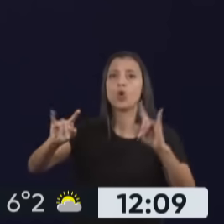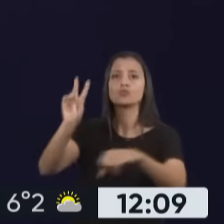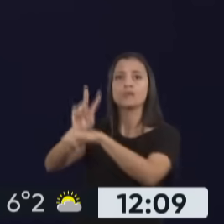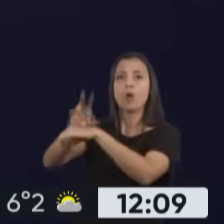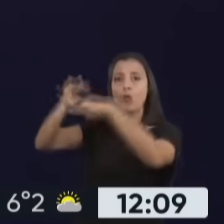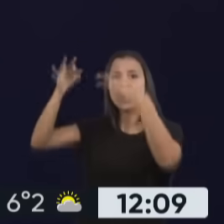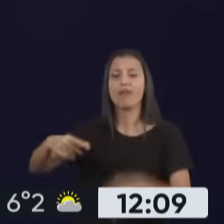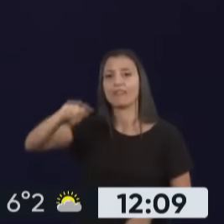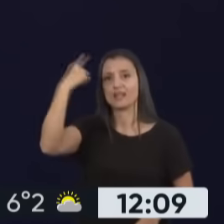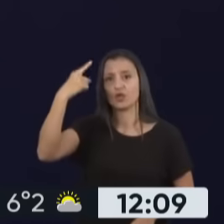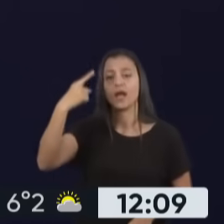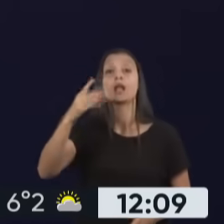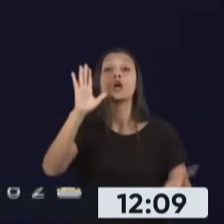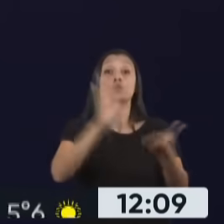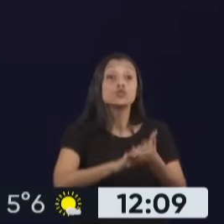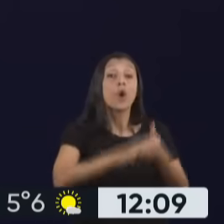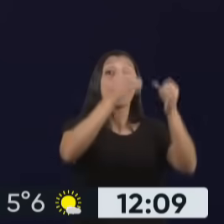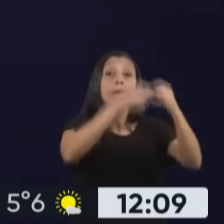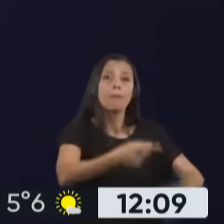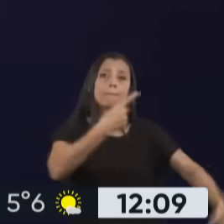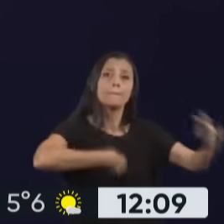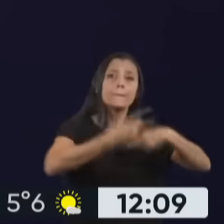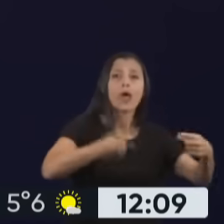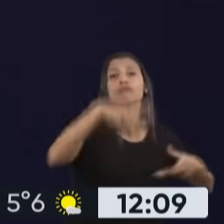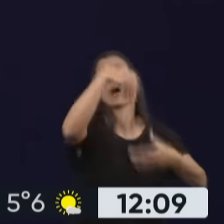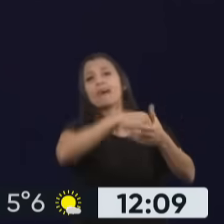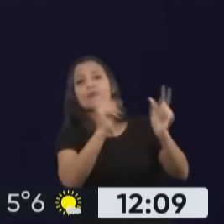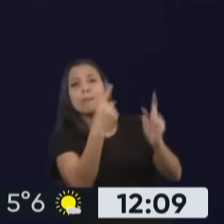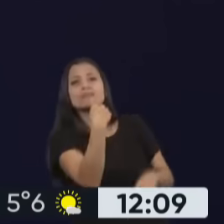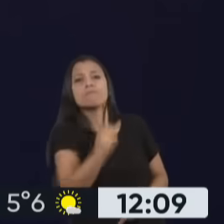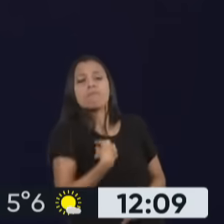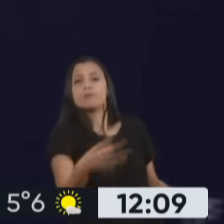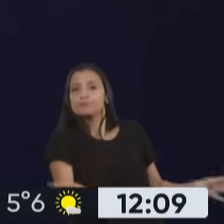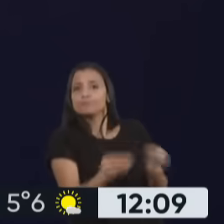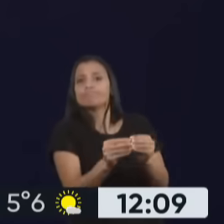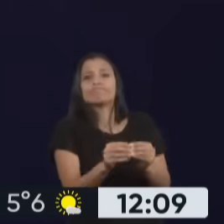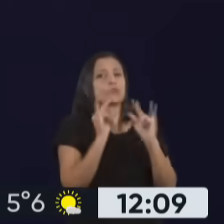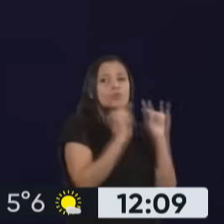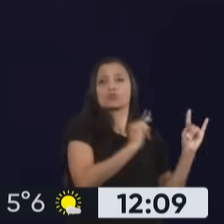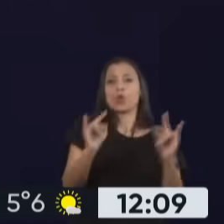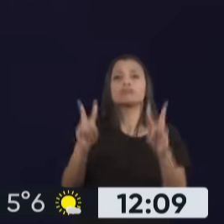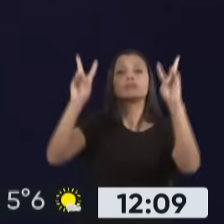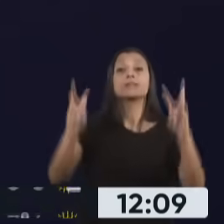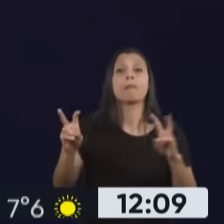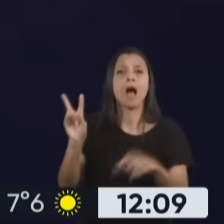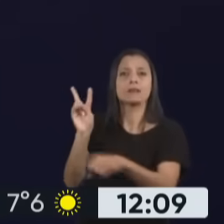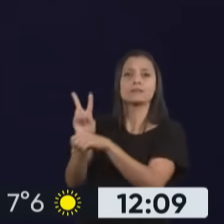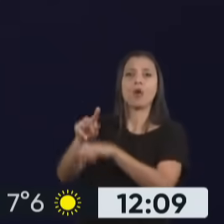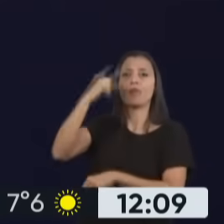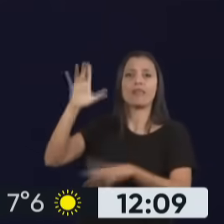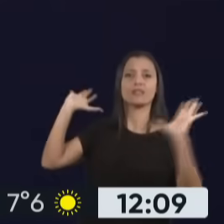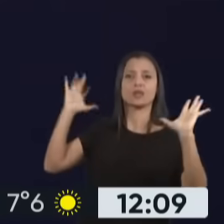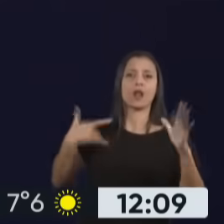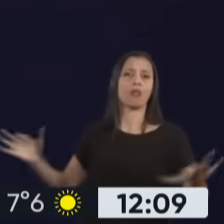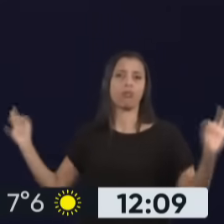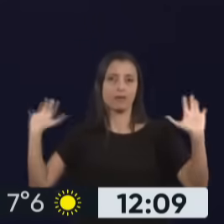a toda tu primera descripción o tus primeras preguntas dentro de la pregunta, también son temas de seguridad nacional. Lo único que te